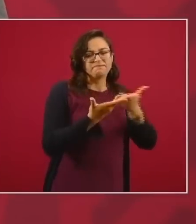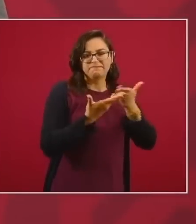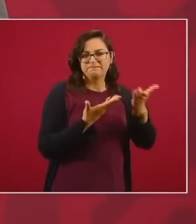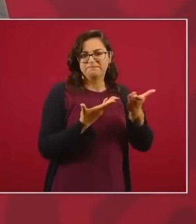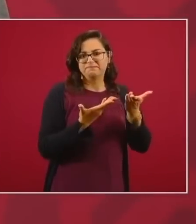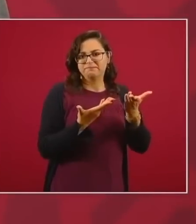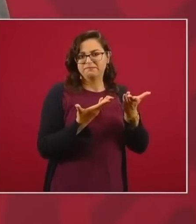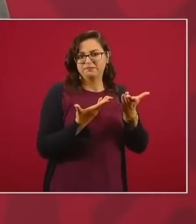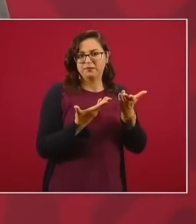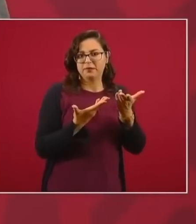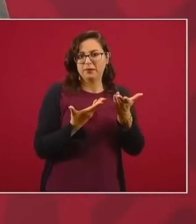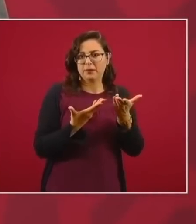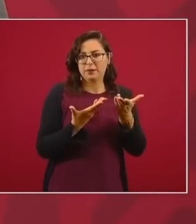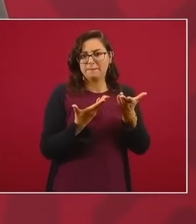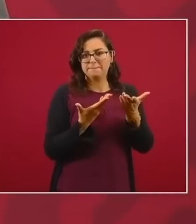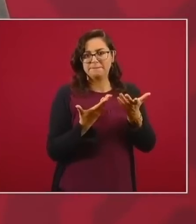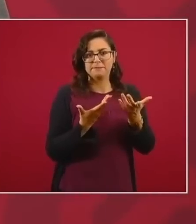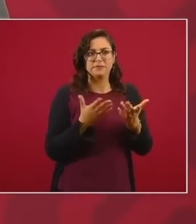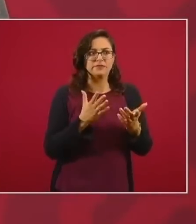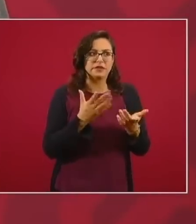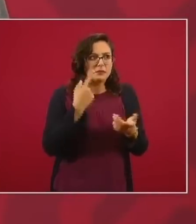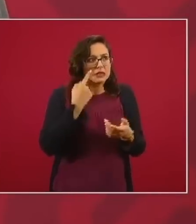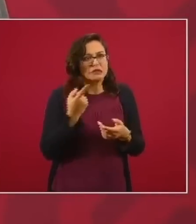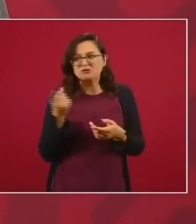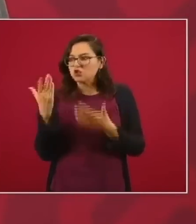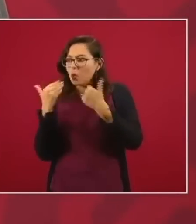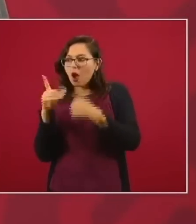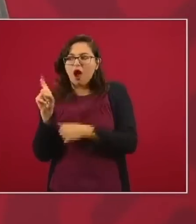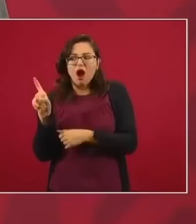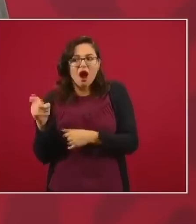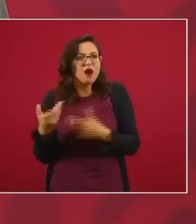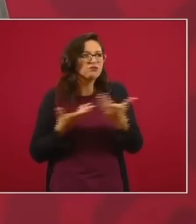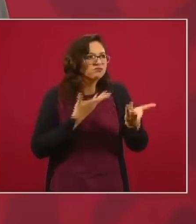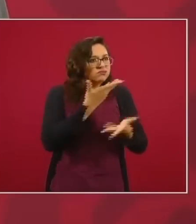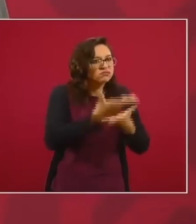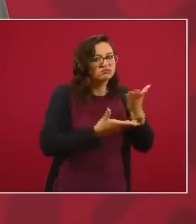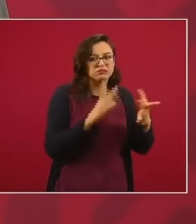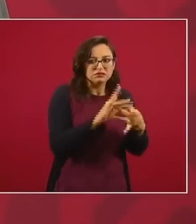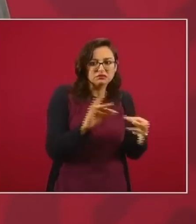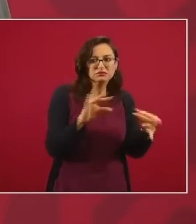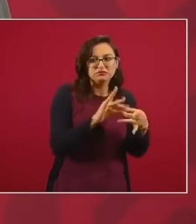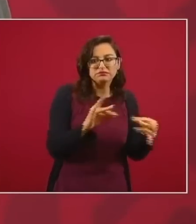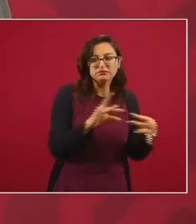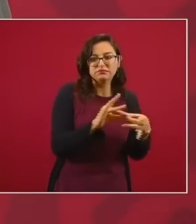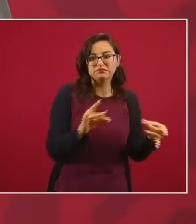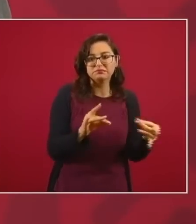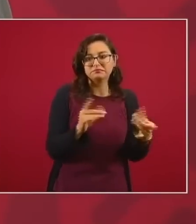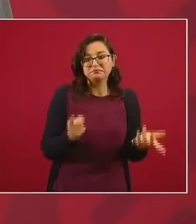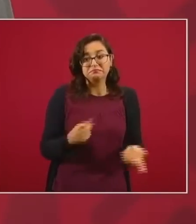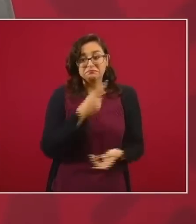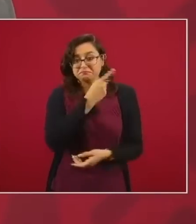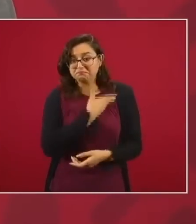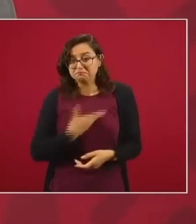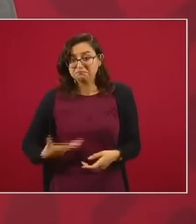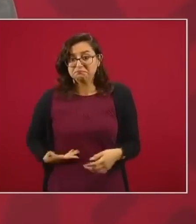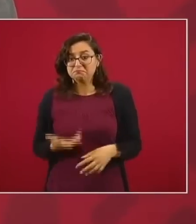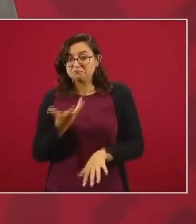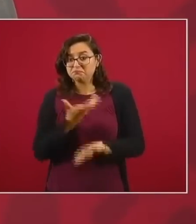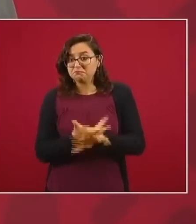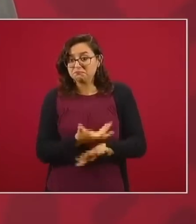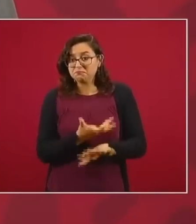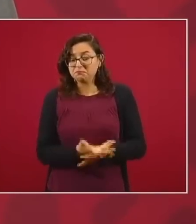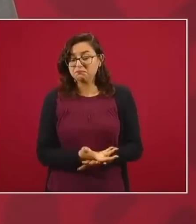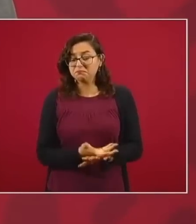fallo del tribunal electoral del poder judicial de la federación para que sus mañaneras se transmitan íntegras en hidalgo y en coahuila en